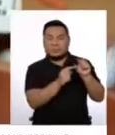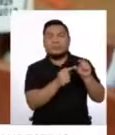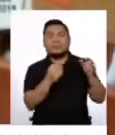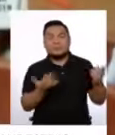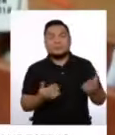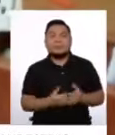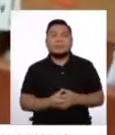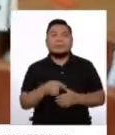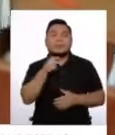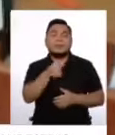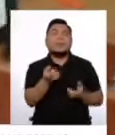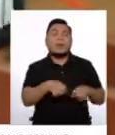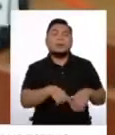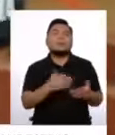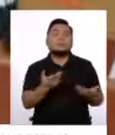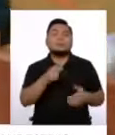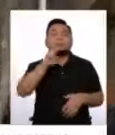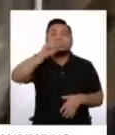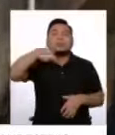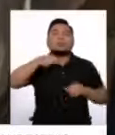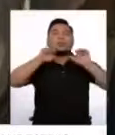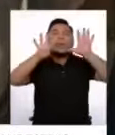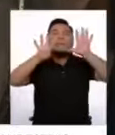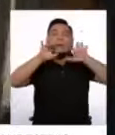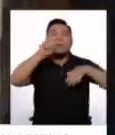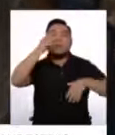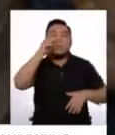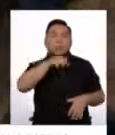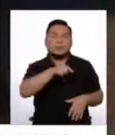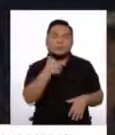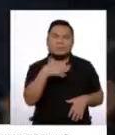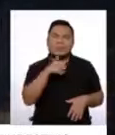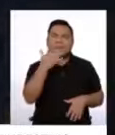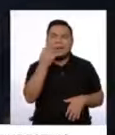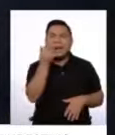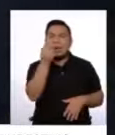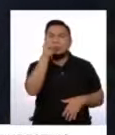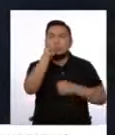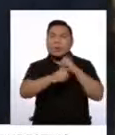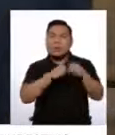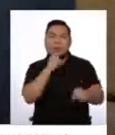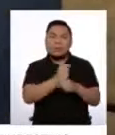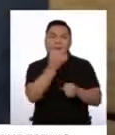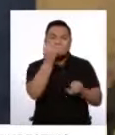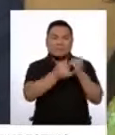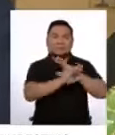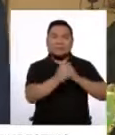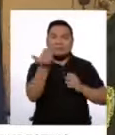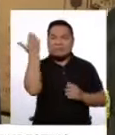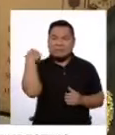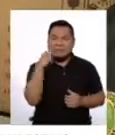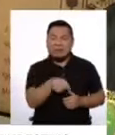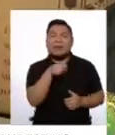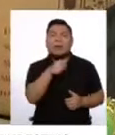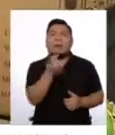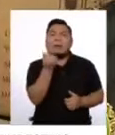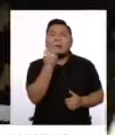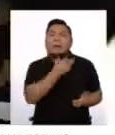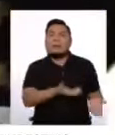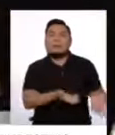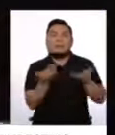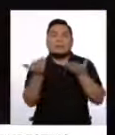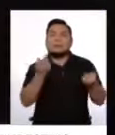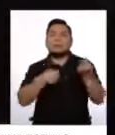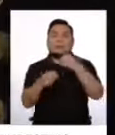pandemia. Vence junio 2019. Vencieron hace aproximadamente un año, pero se encontraban listos para ser distribuidos.